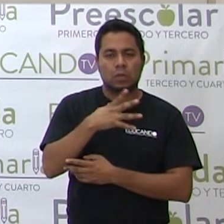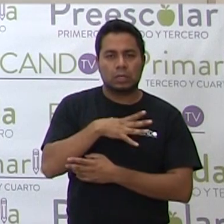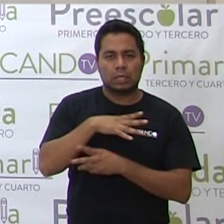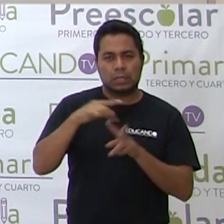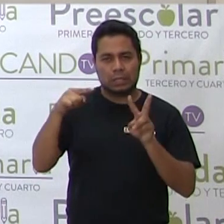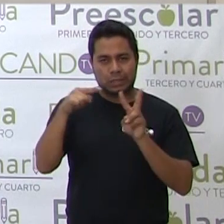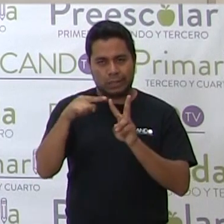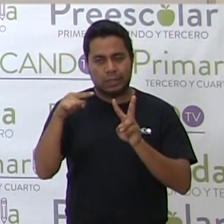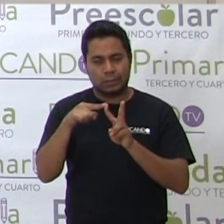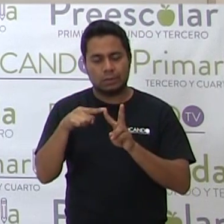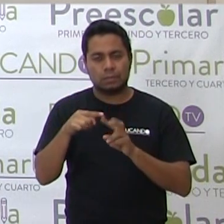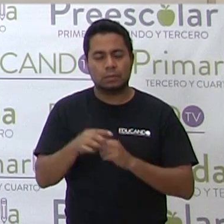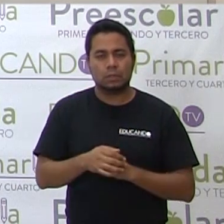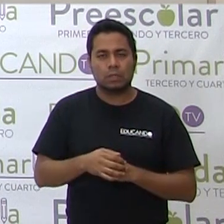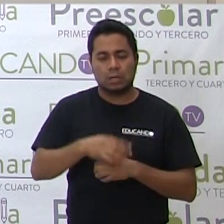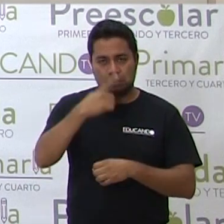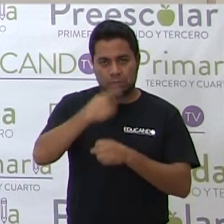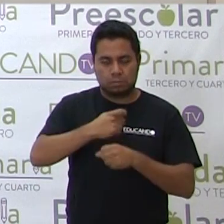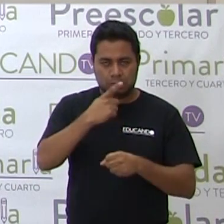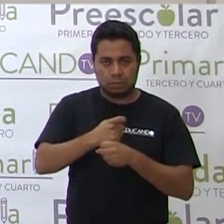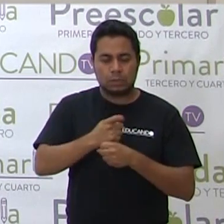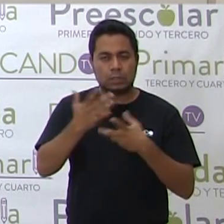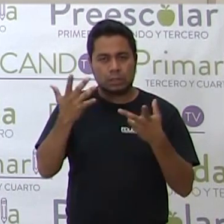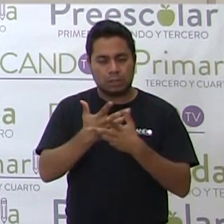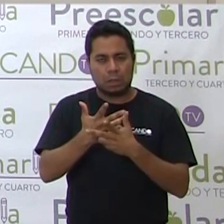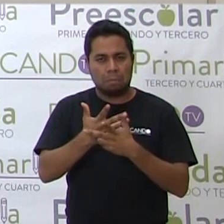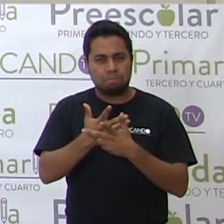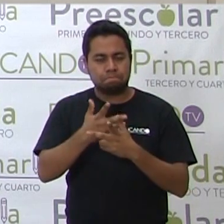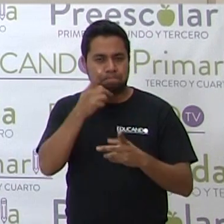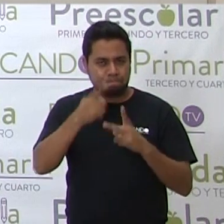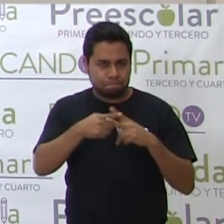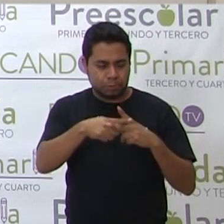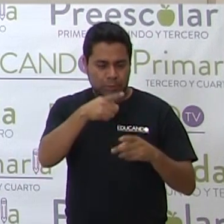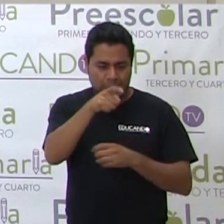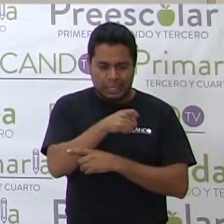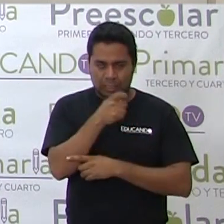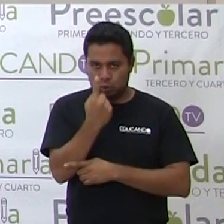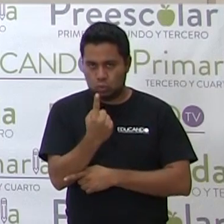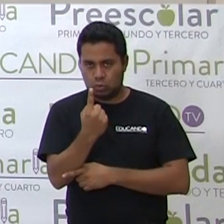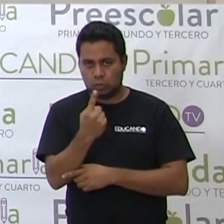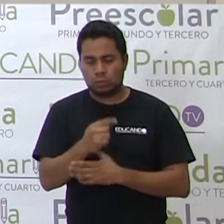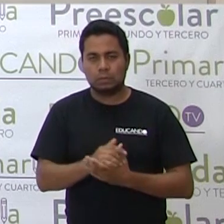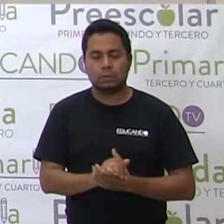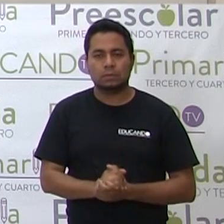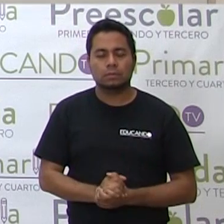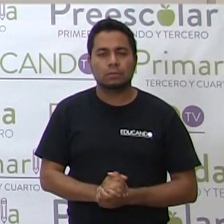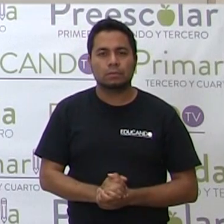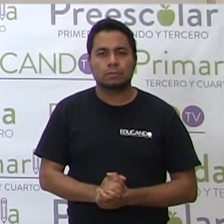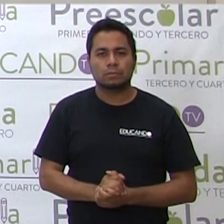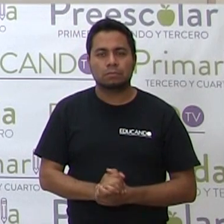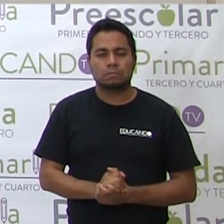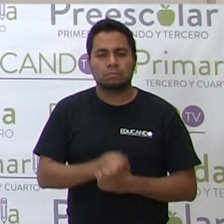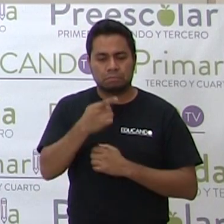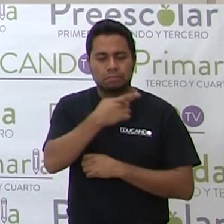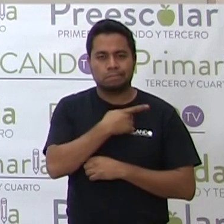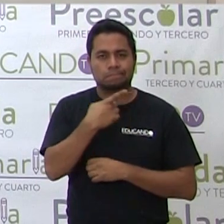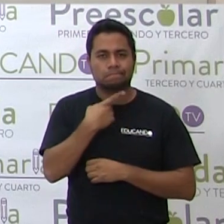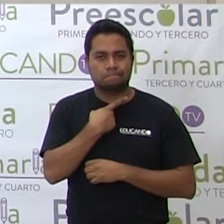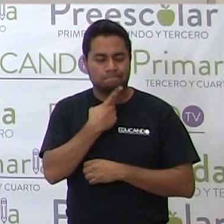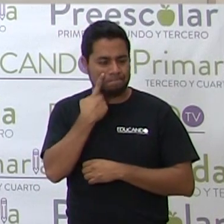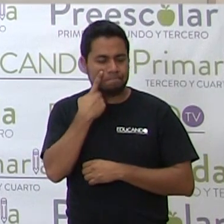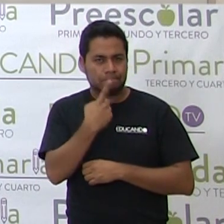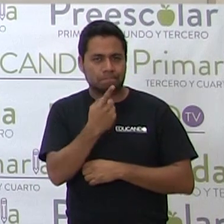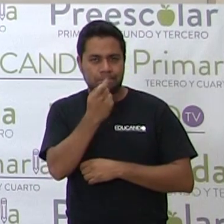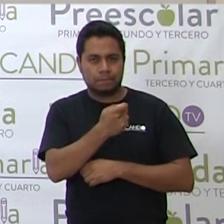raíces Sí primeramente vamos a calcular x1 Sí vamos a tomar en cuenta aquí